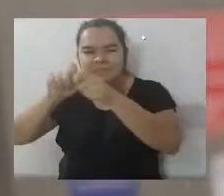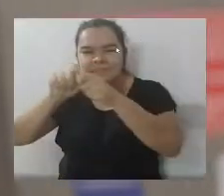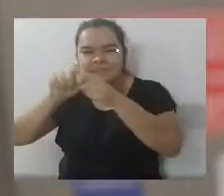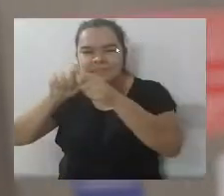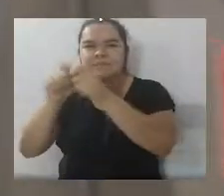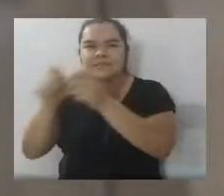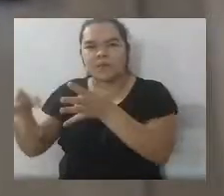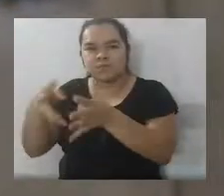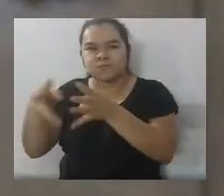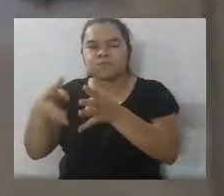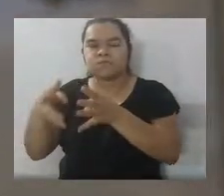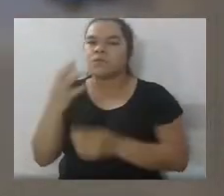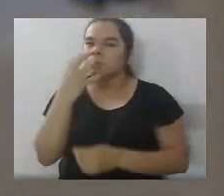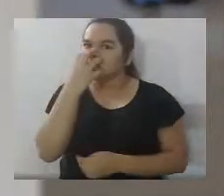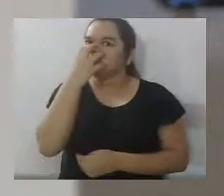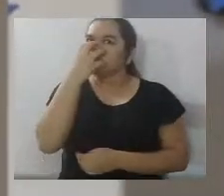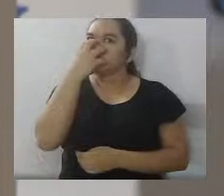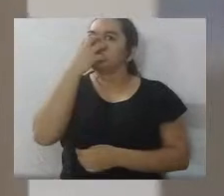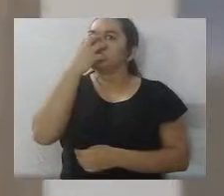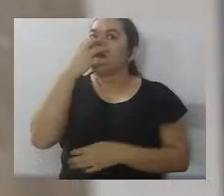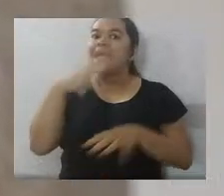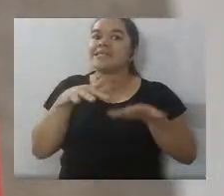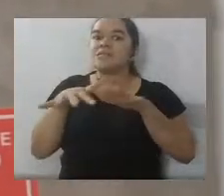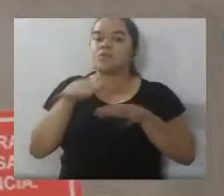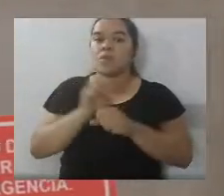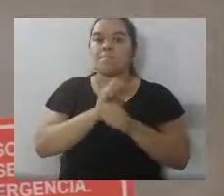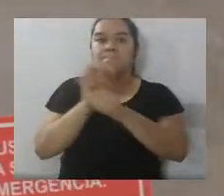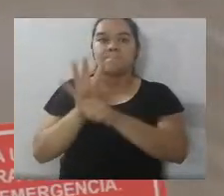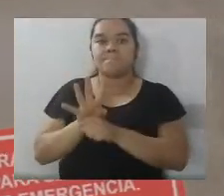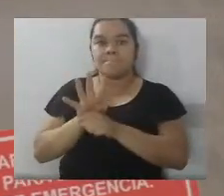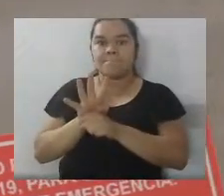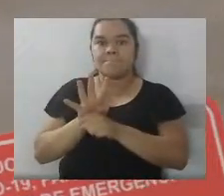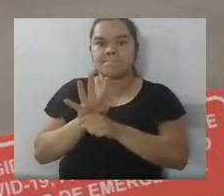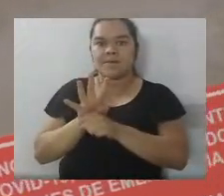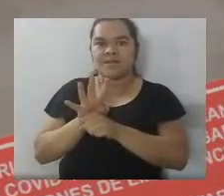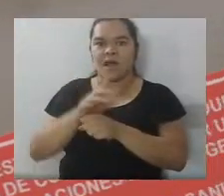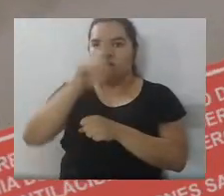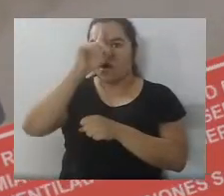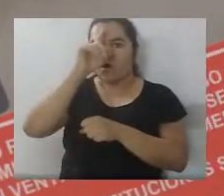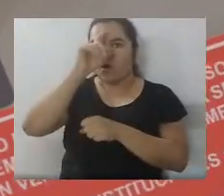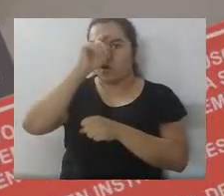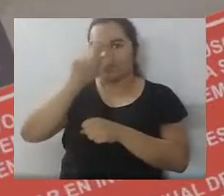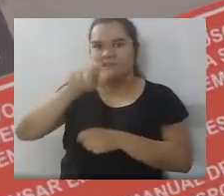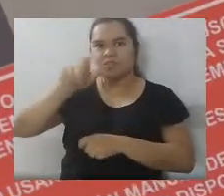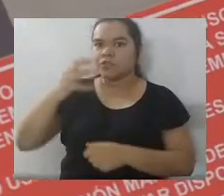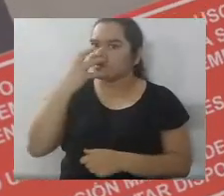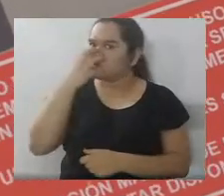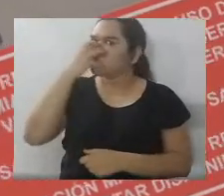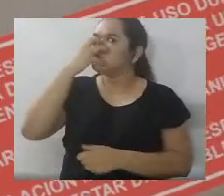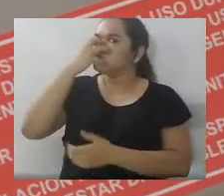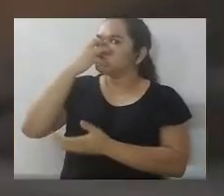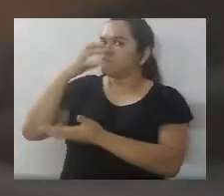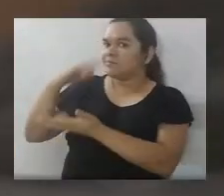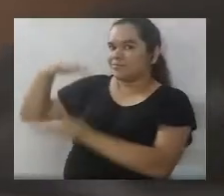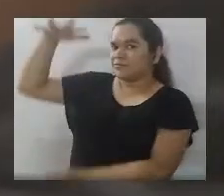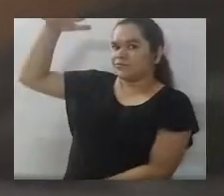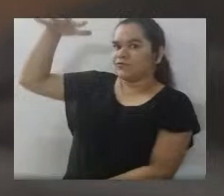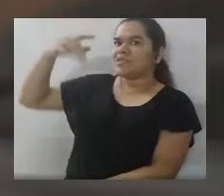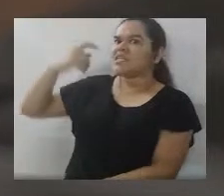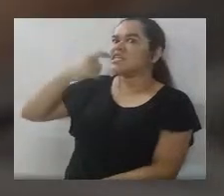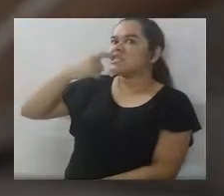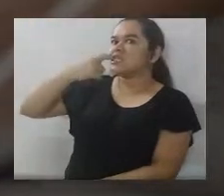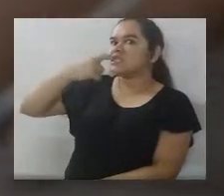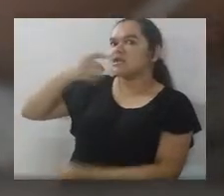en el ensamble y el armado de 100 respiradores para auxiliar al sistema de salud de la provincia de